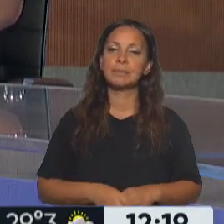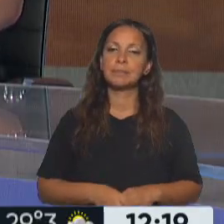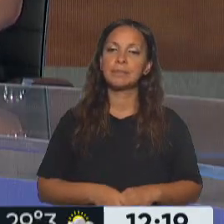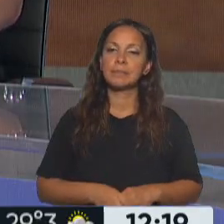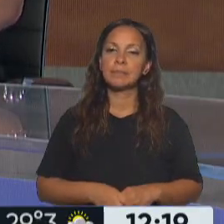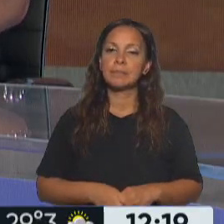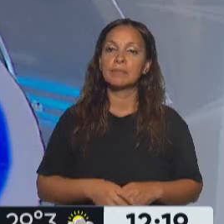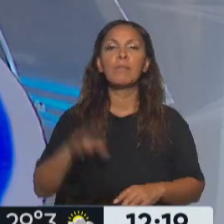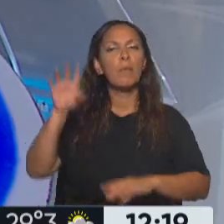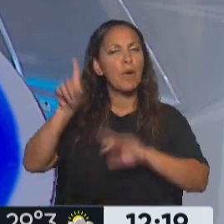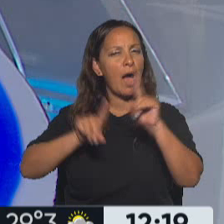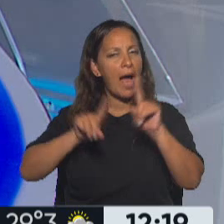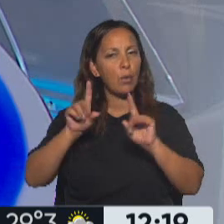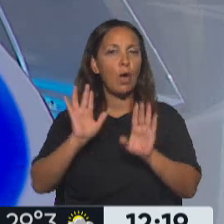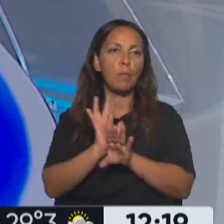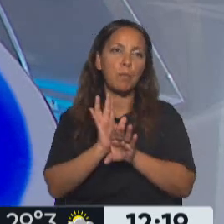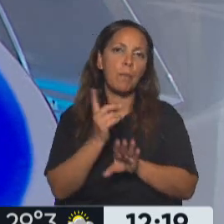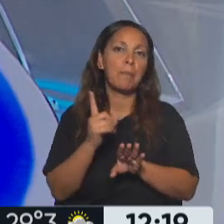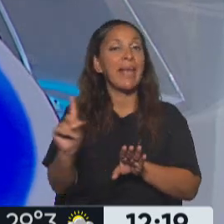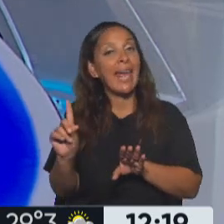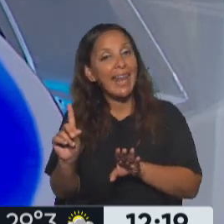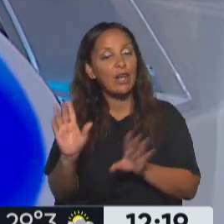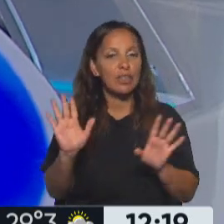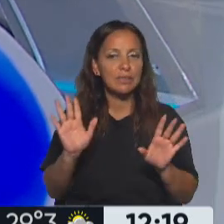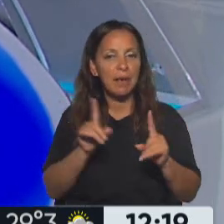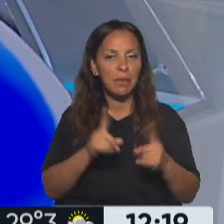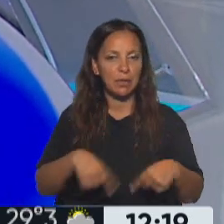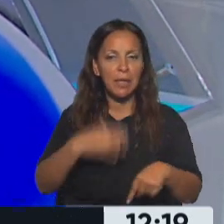algunos con reparos, ¿no? Sí. Pedían algunas cositas, pero entraremos en ese detalle en otro momento.